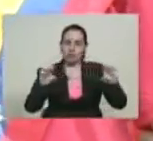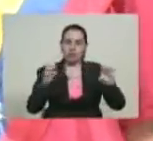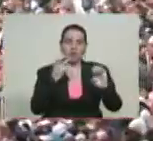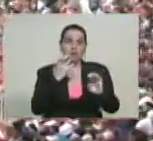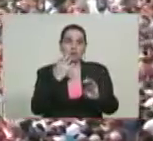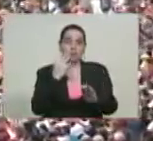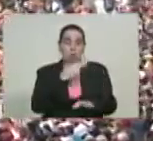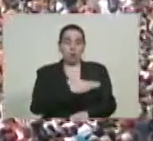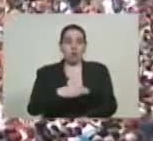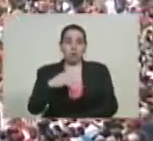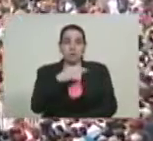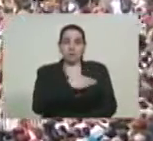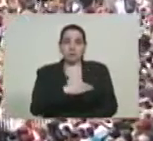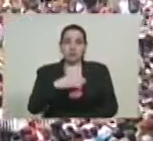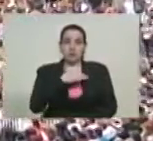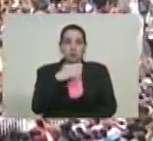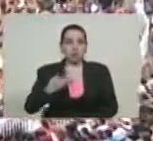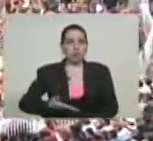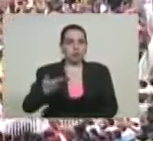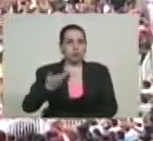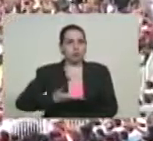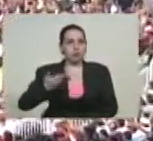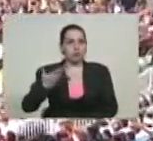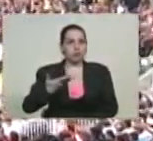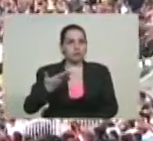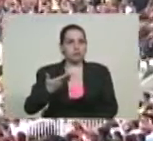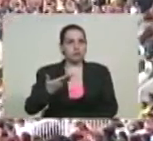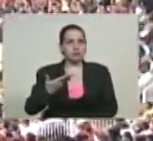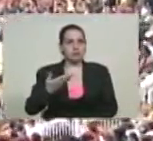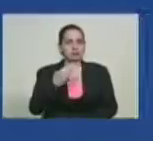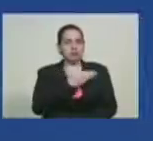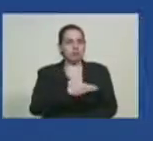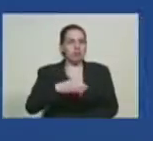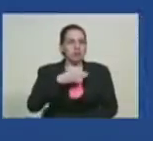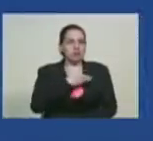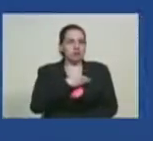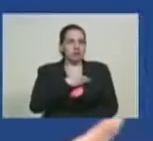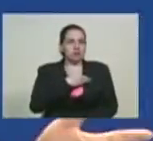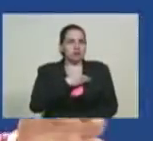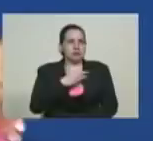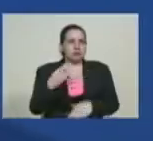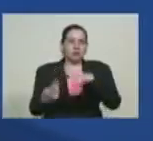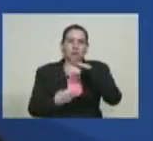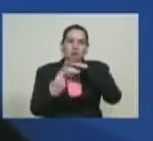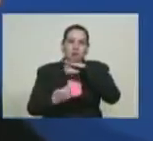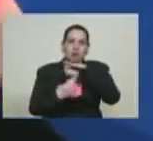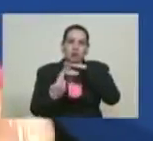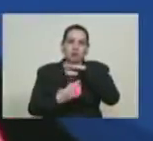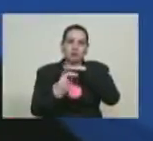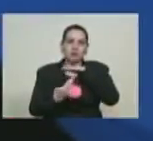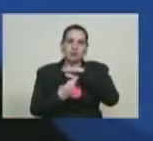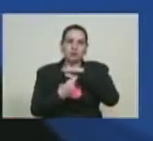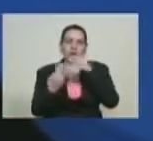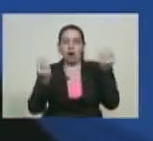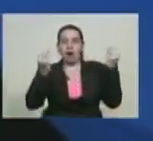misiones, nuestras grandes misiones. Misiones como Robinson, que gracias a ese